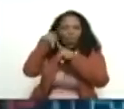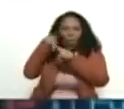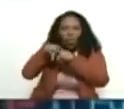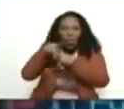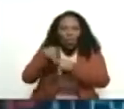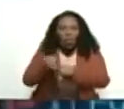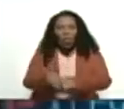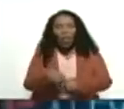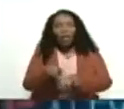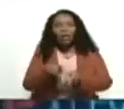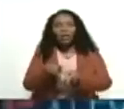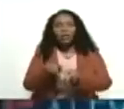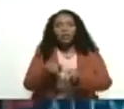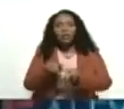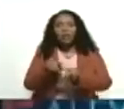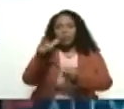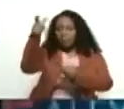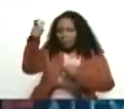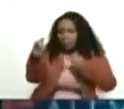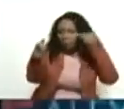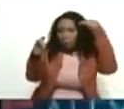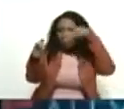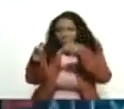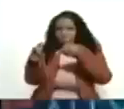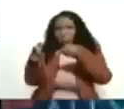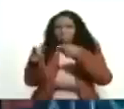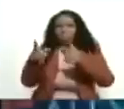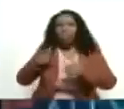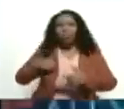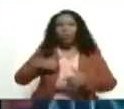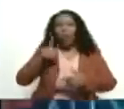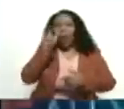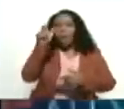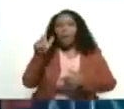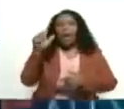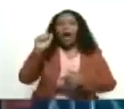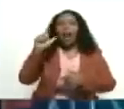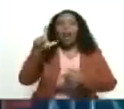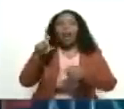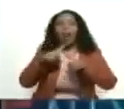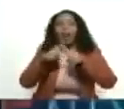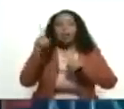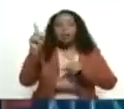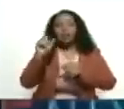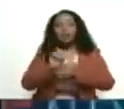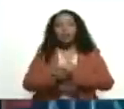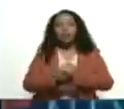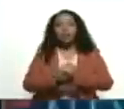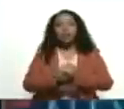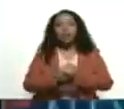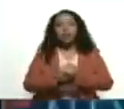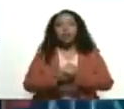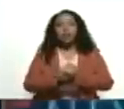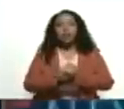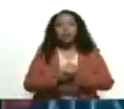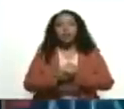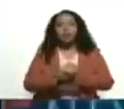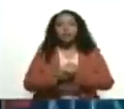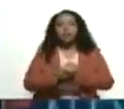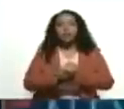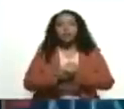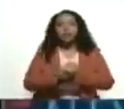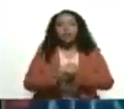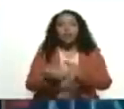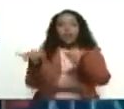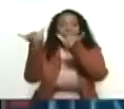manera en la figura de nuestro diplomático, de nuestro hermano Alex Saab, pues la